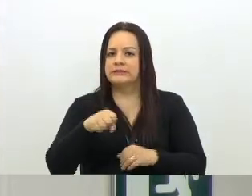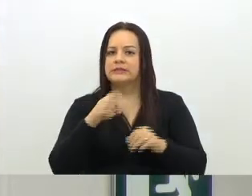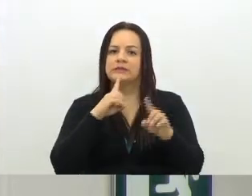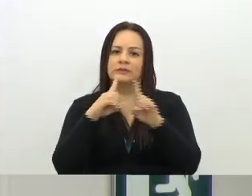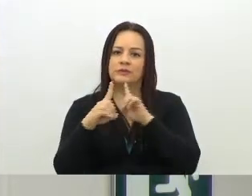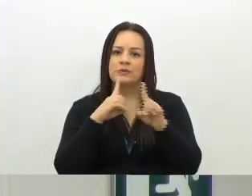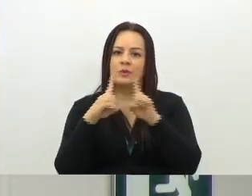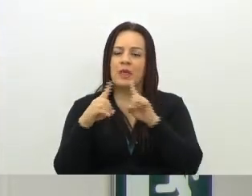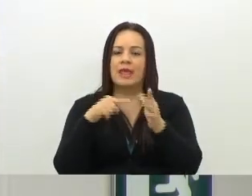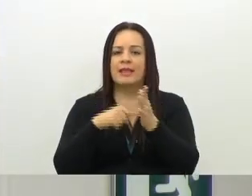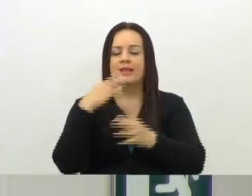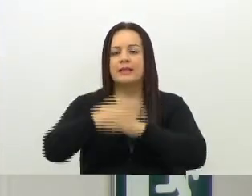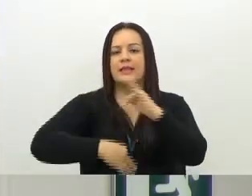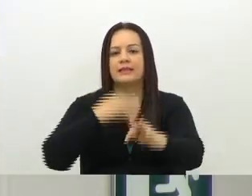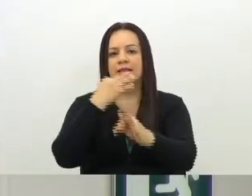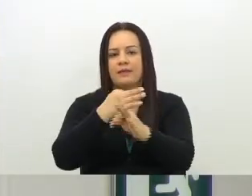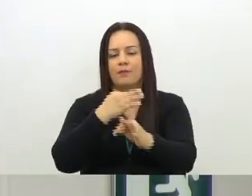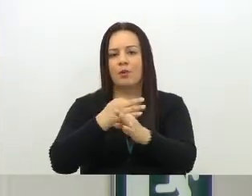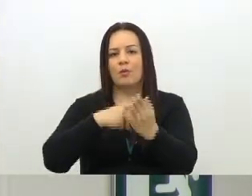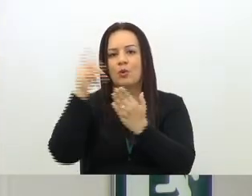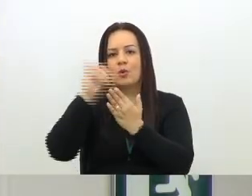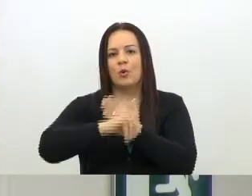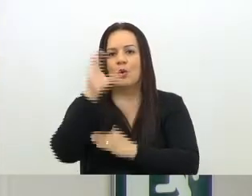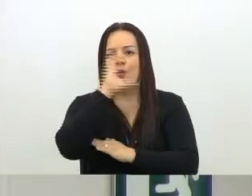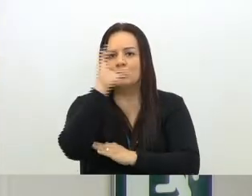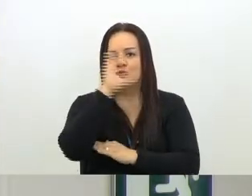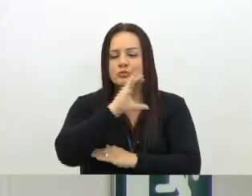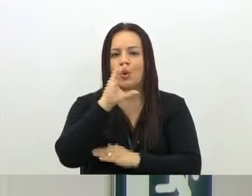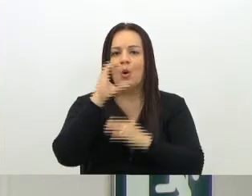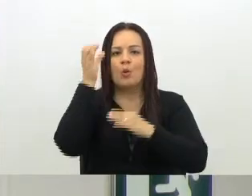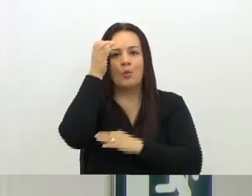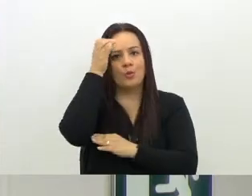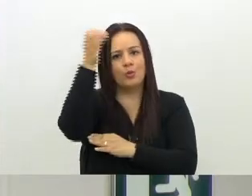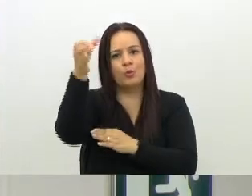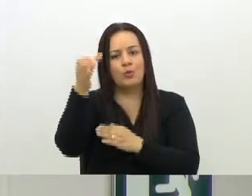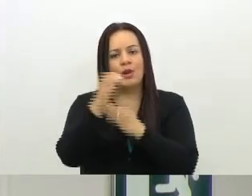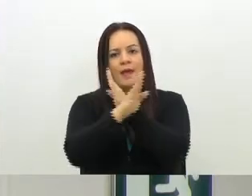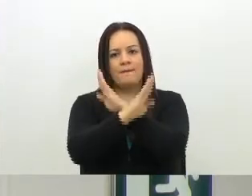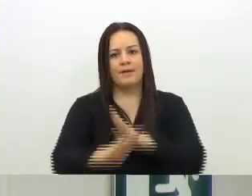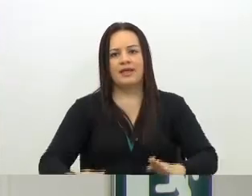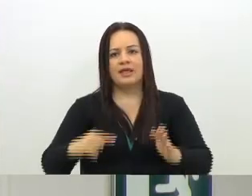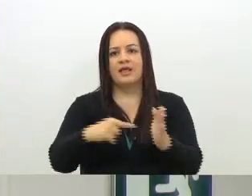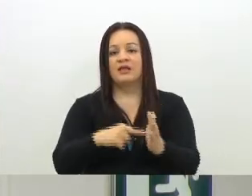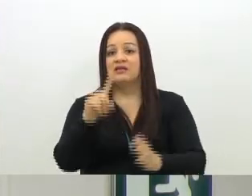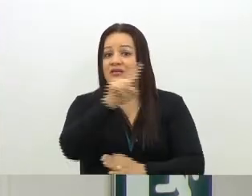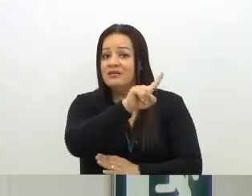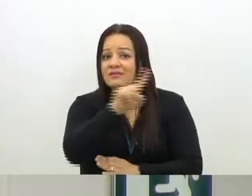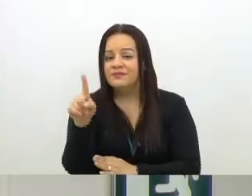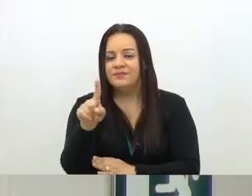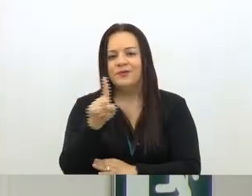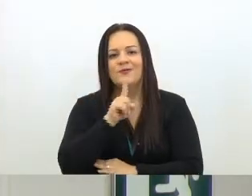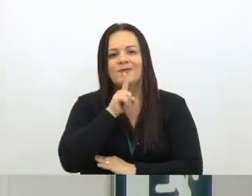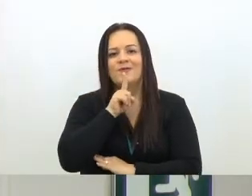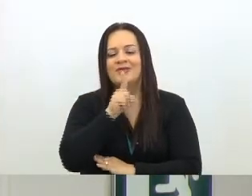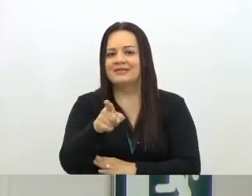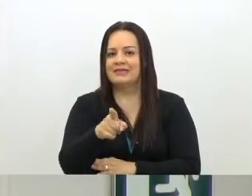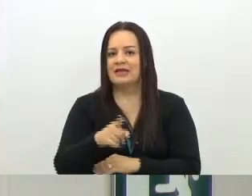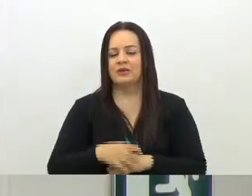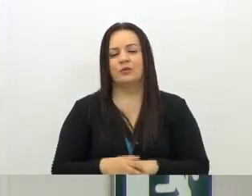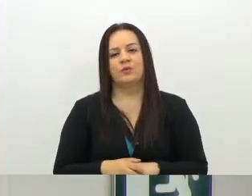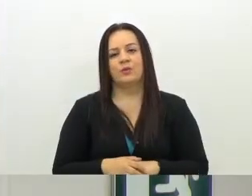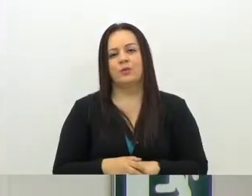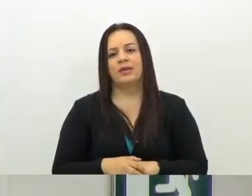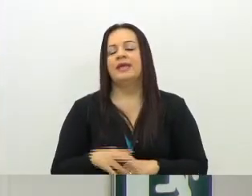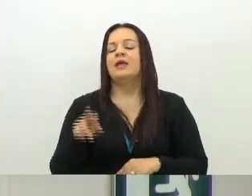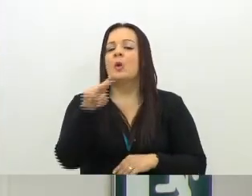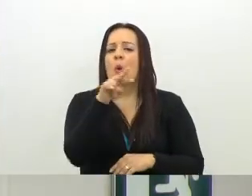de proyectos buscó una cultura de paz. Eso no es cierto. Incluso,